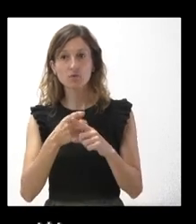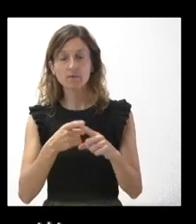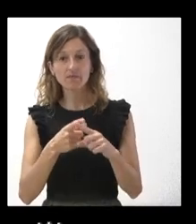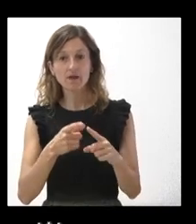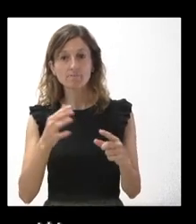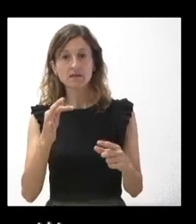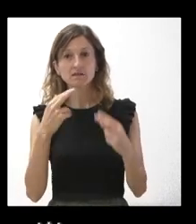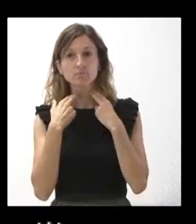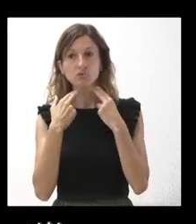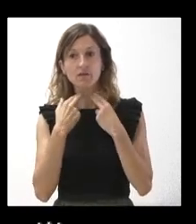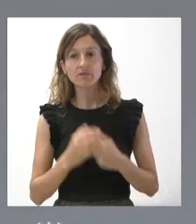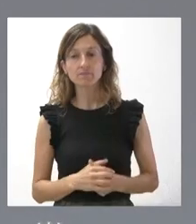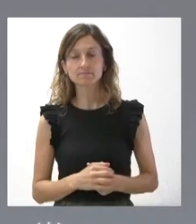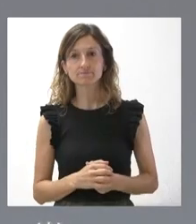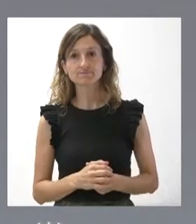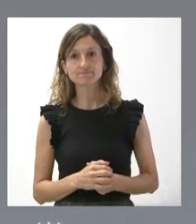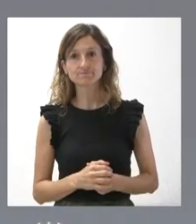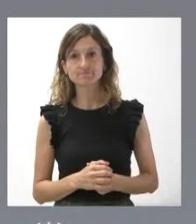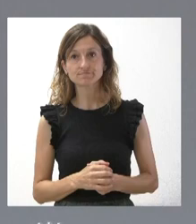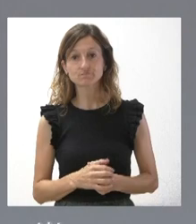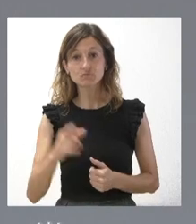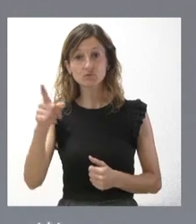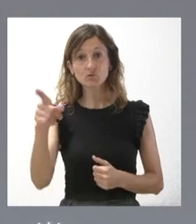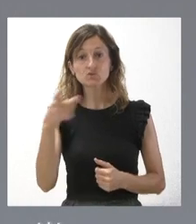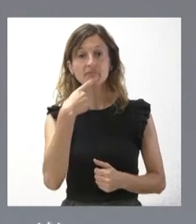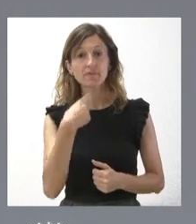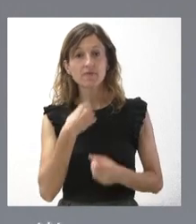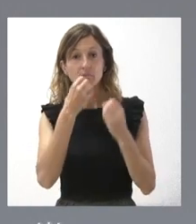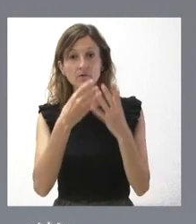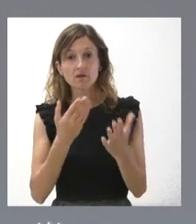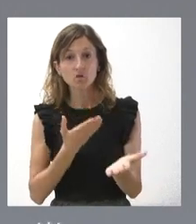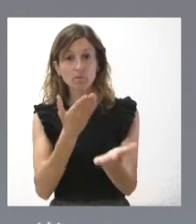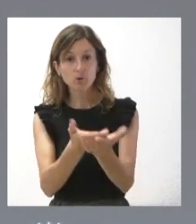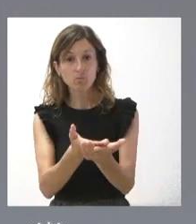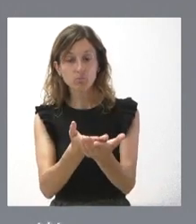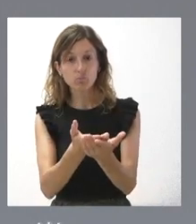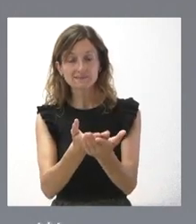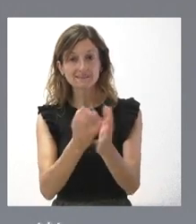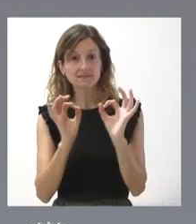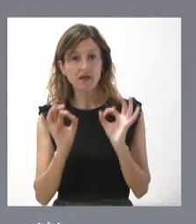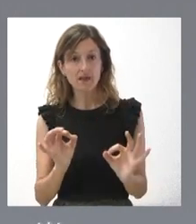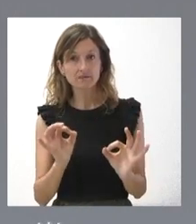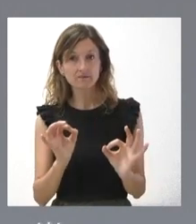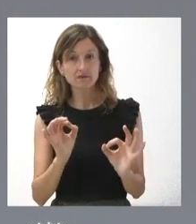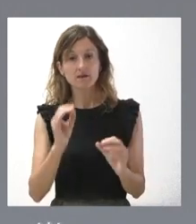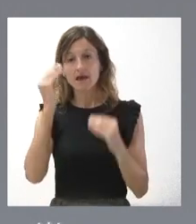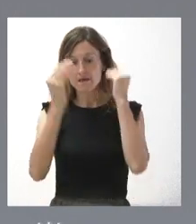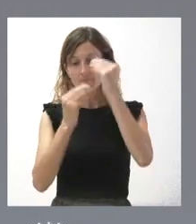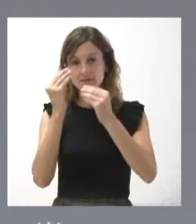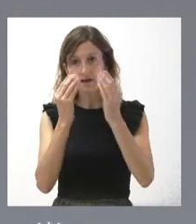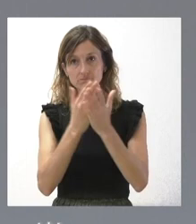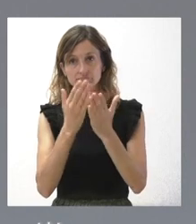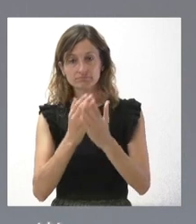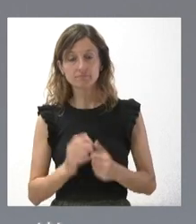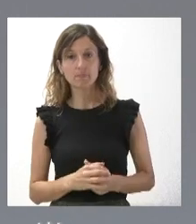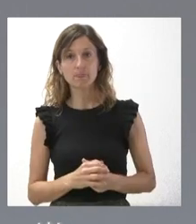con la Diputación. Sí, bueno, usted lo está diciendo muy bien. Son propuestas y las propuestas hay que considerarlas. Aquí